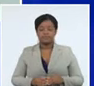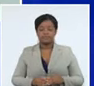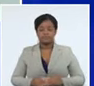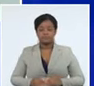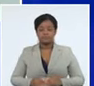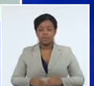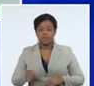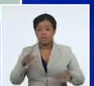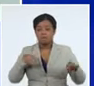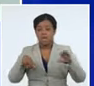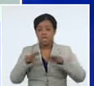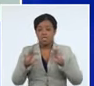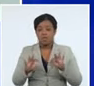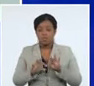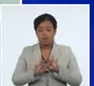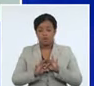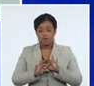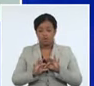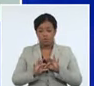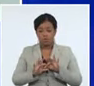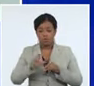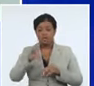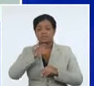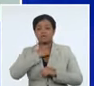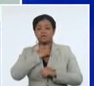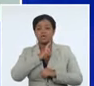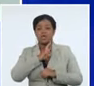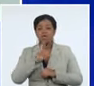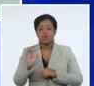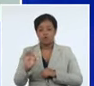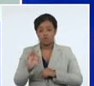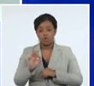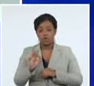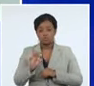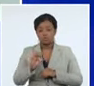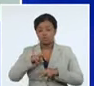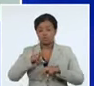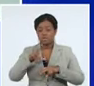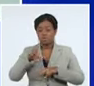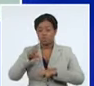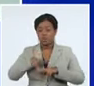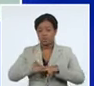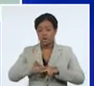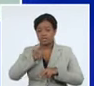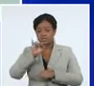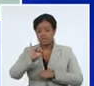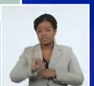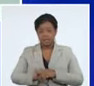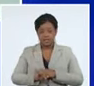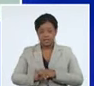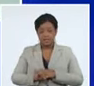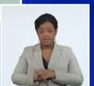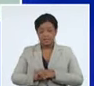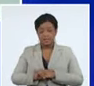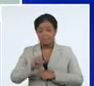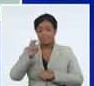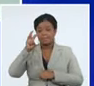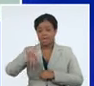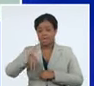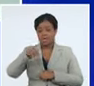Playa, Guanabacoa, Cerro y Centro Habana con 6 cada uno, Marianao